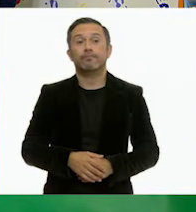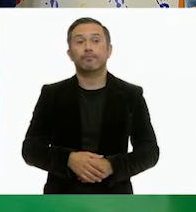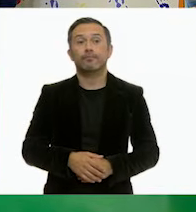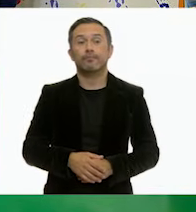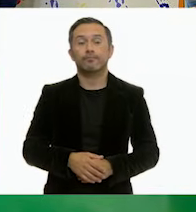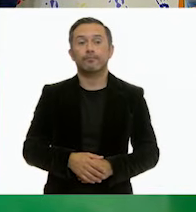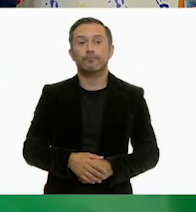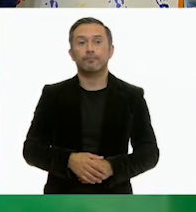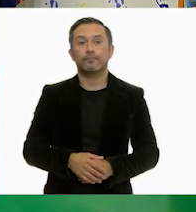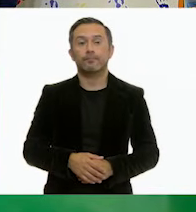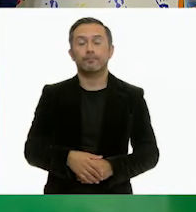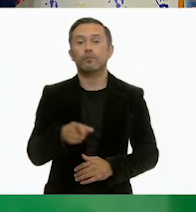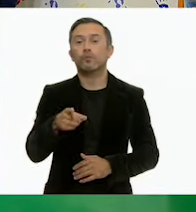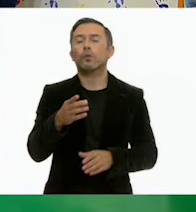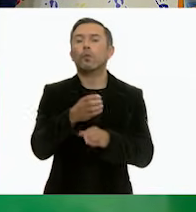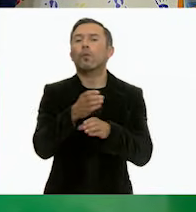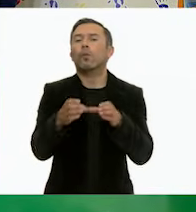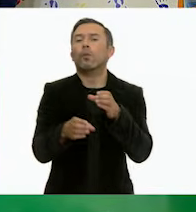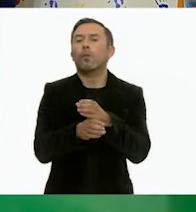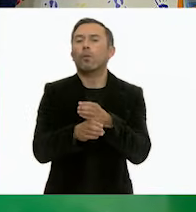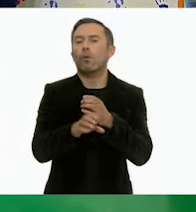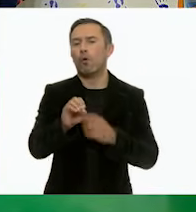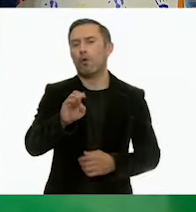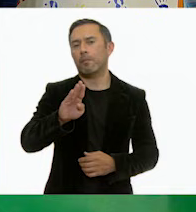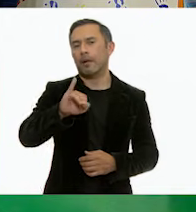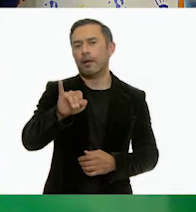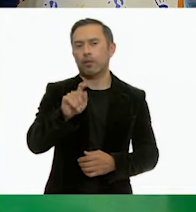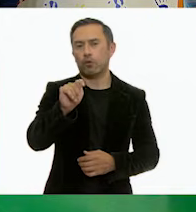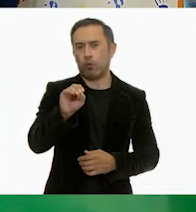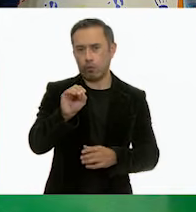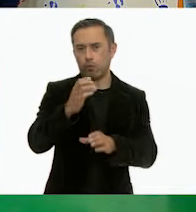el objeto.